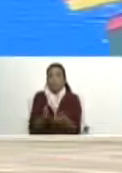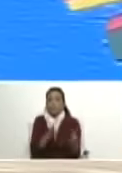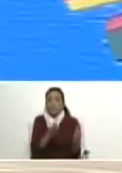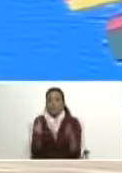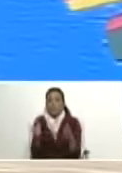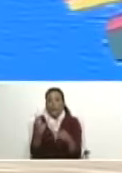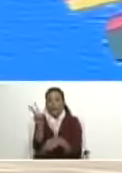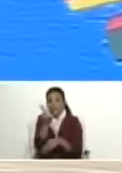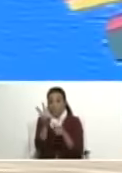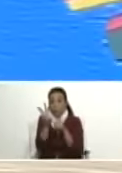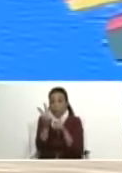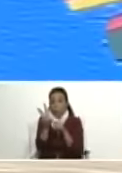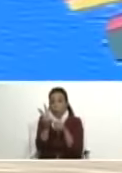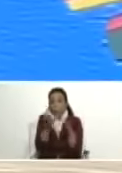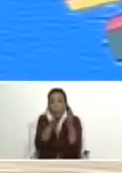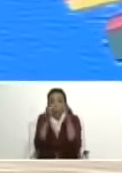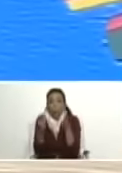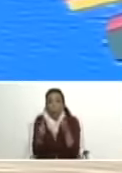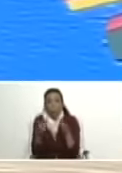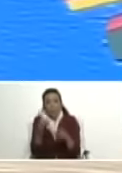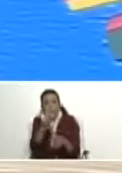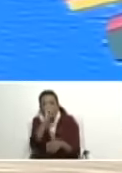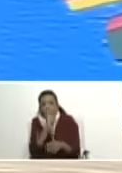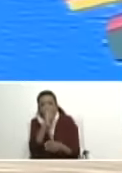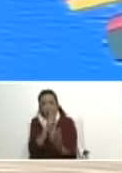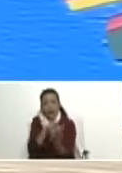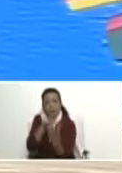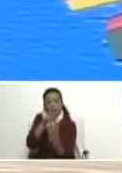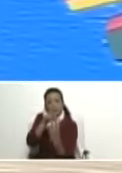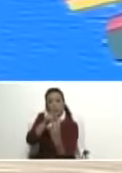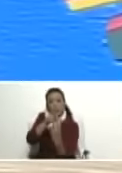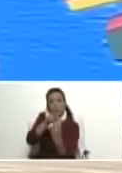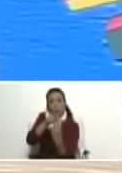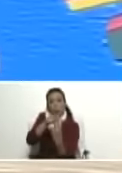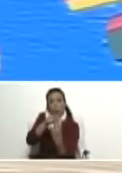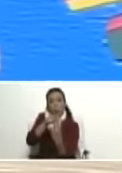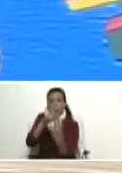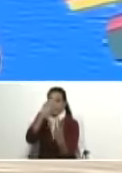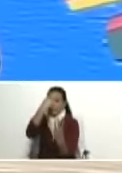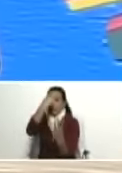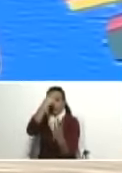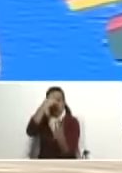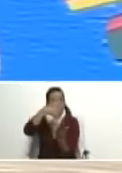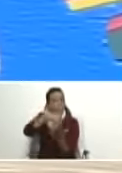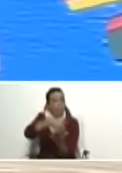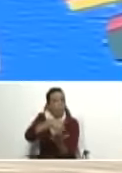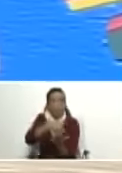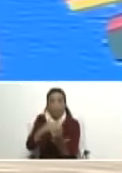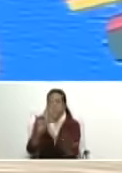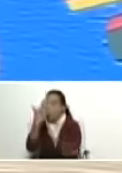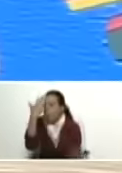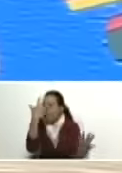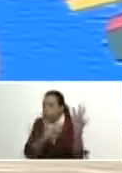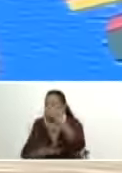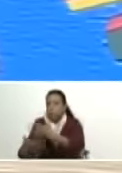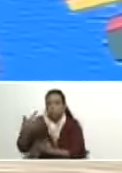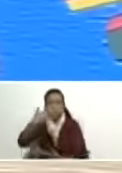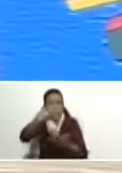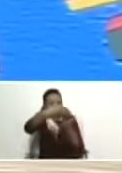en que Venezuela pasó de un periodo de extremada debilidad,